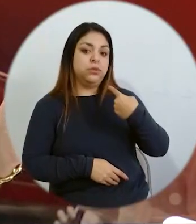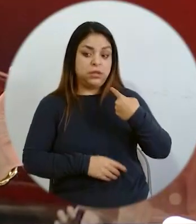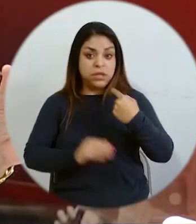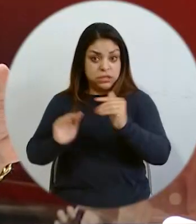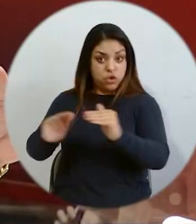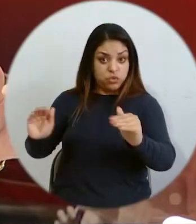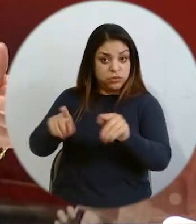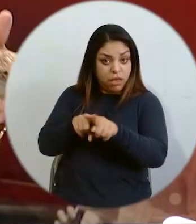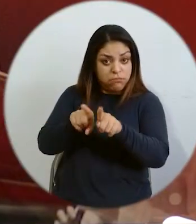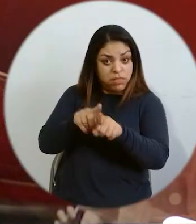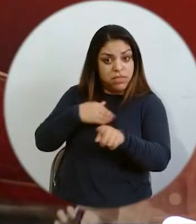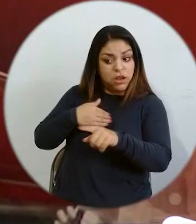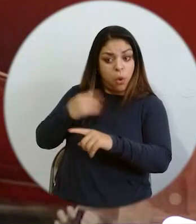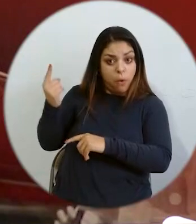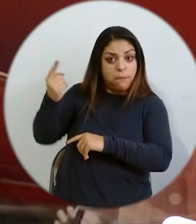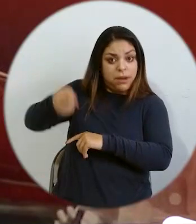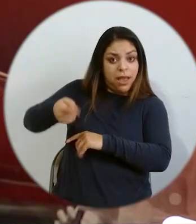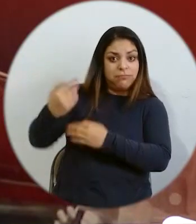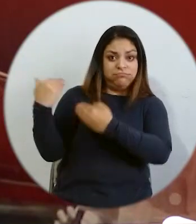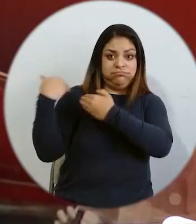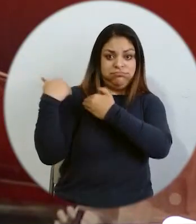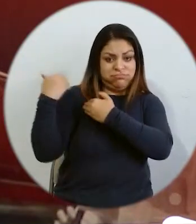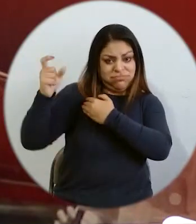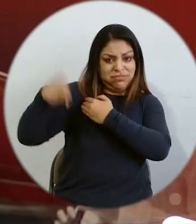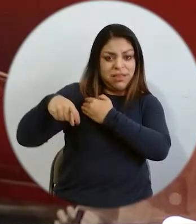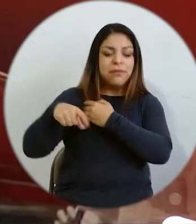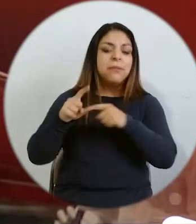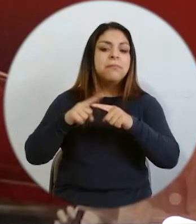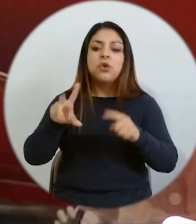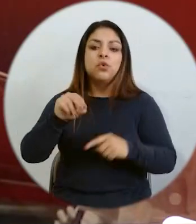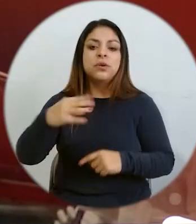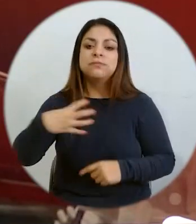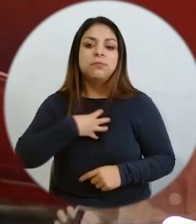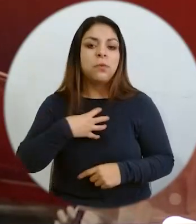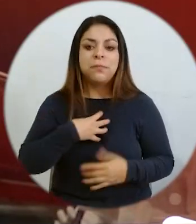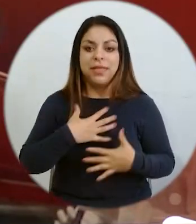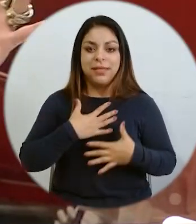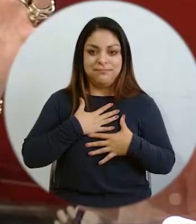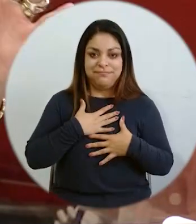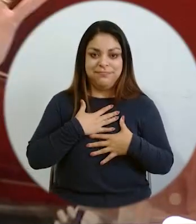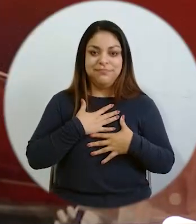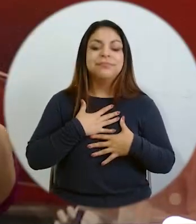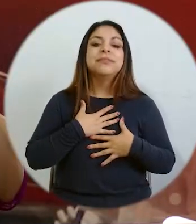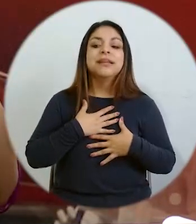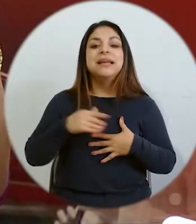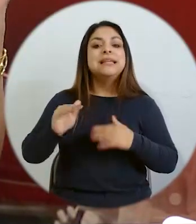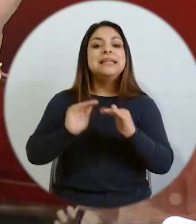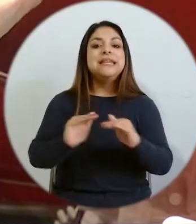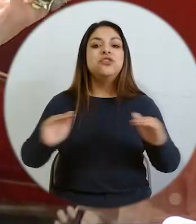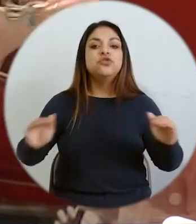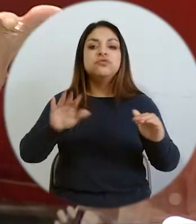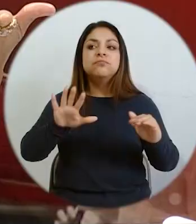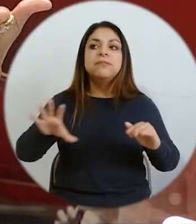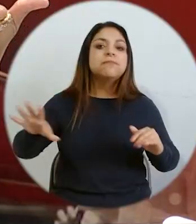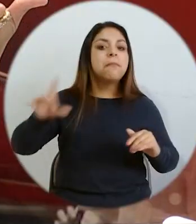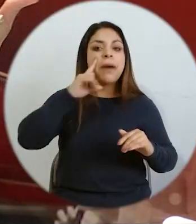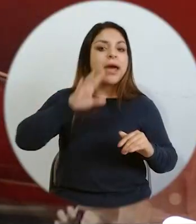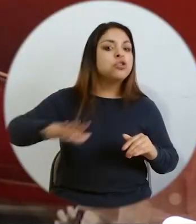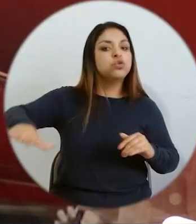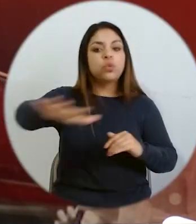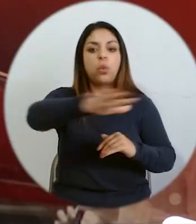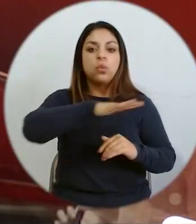bueno enseñárselas también. Desde el primer momento que entendemos que los niños no son una propiedad, pero también entendemos que los niños son de